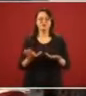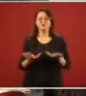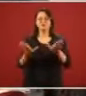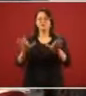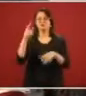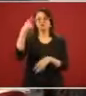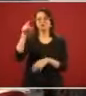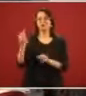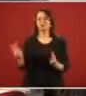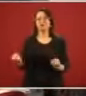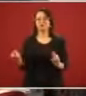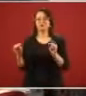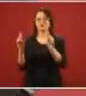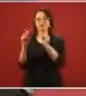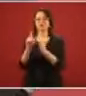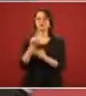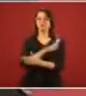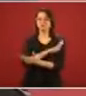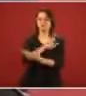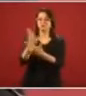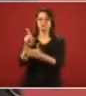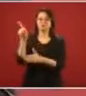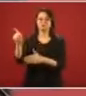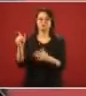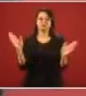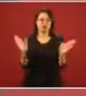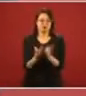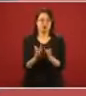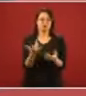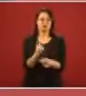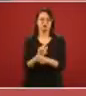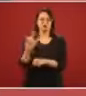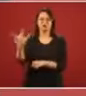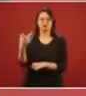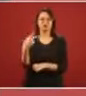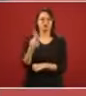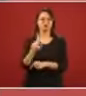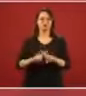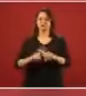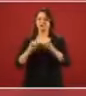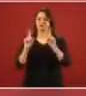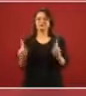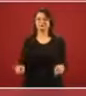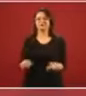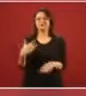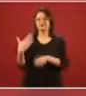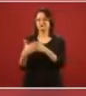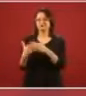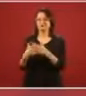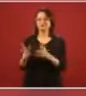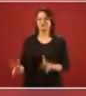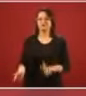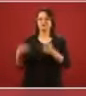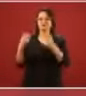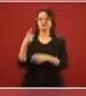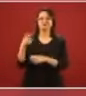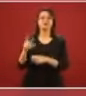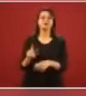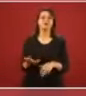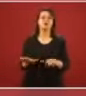Cessna. Estamos hablando de aviones que cuestan 1,000 millones de